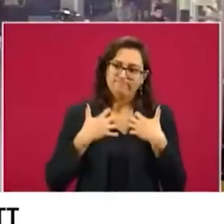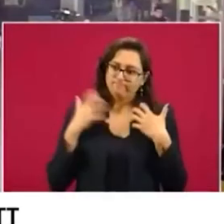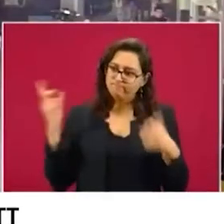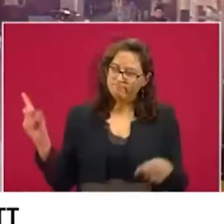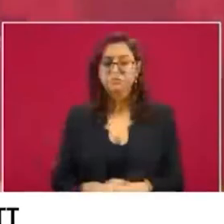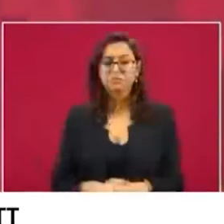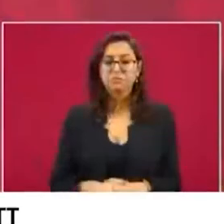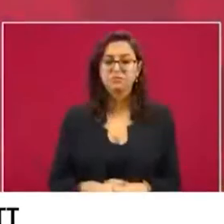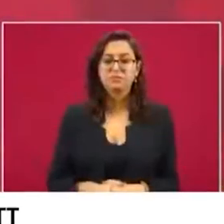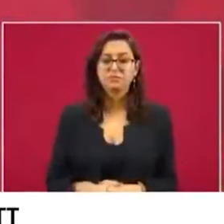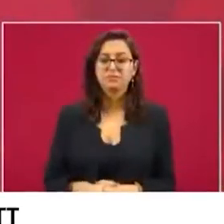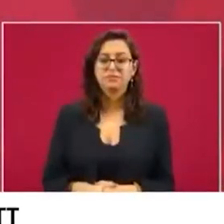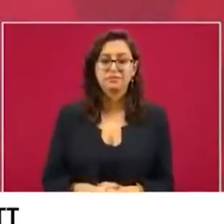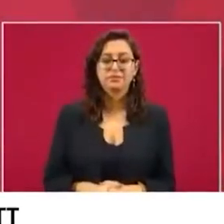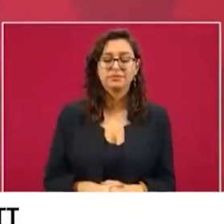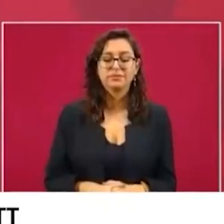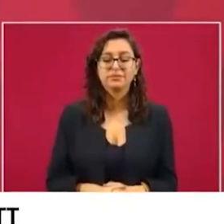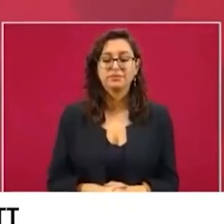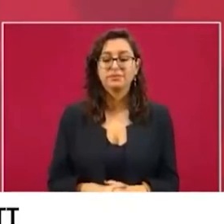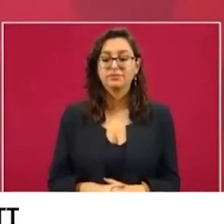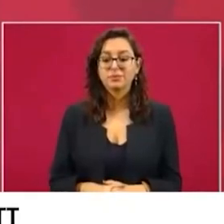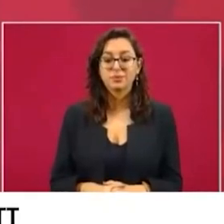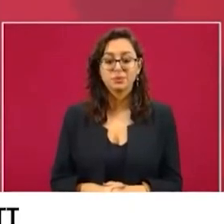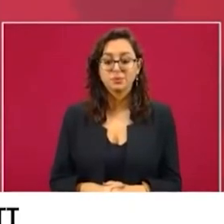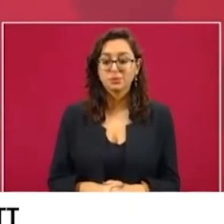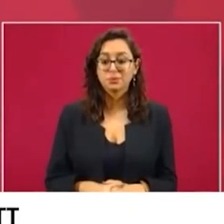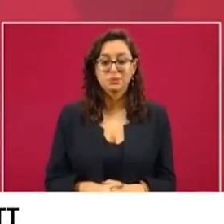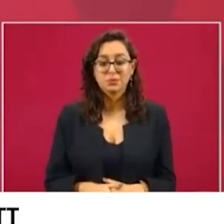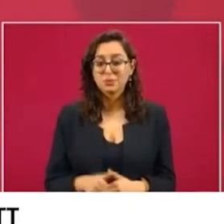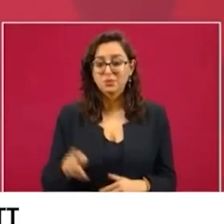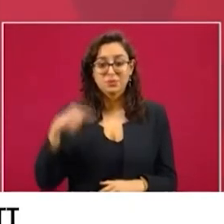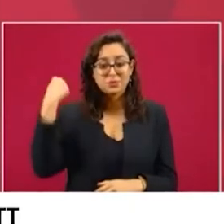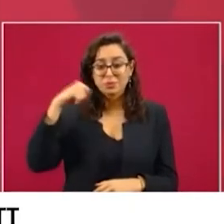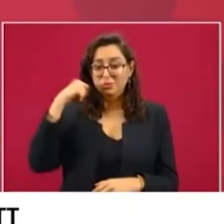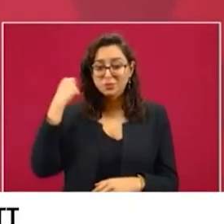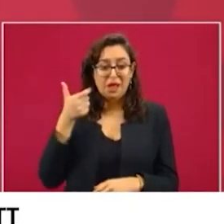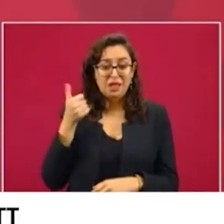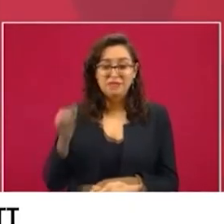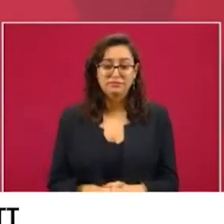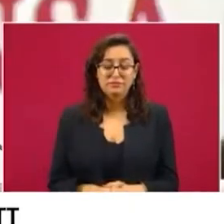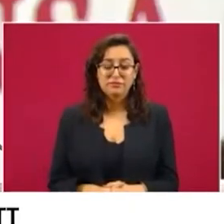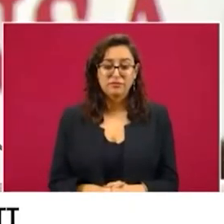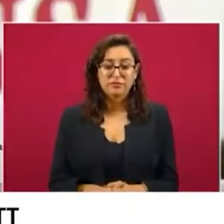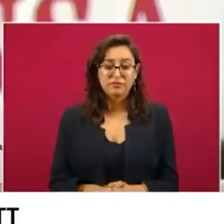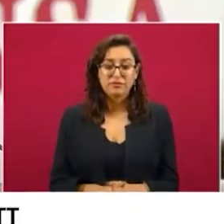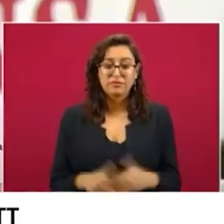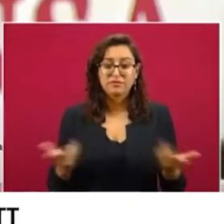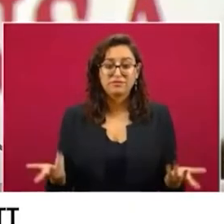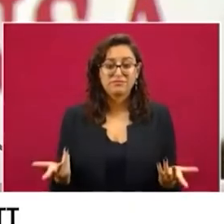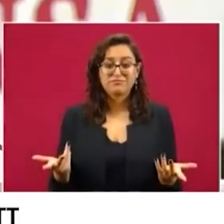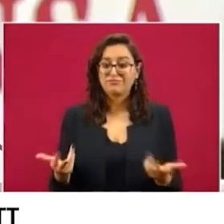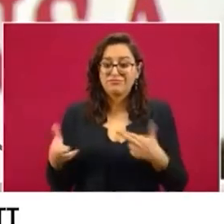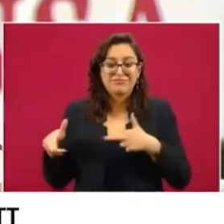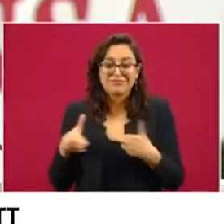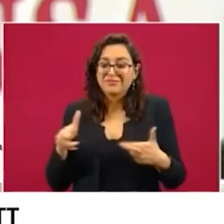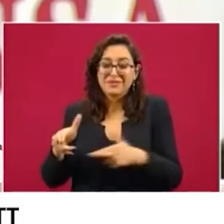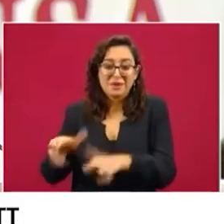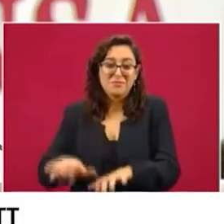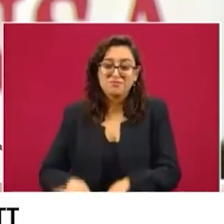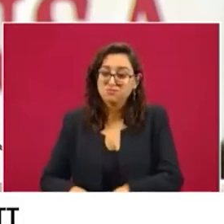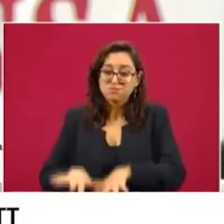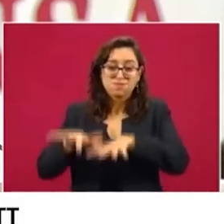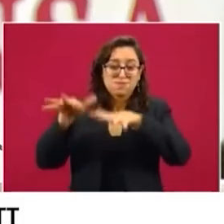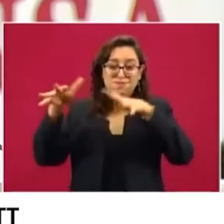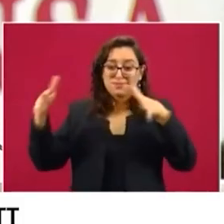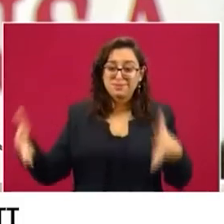algunos medios sí pero eso es muy normal en tabasco en tabasco los ríos se desbordan los